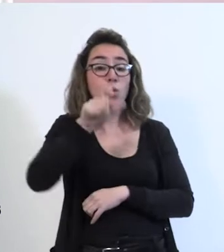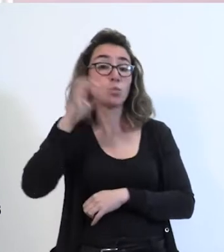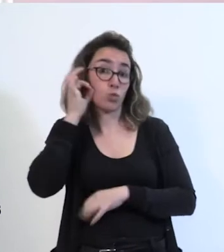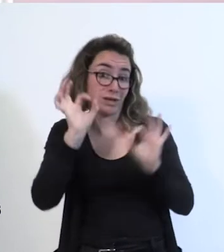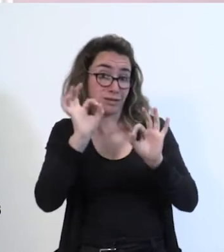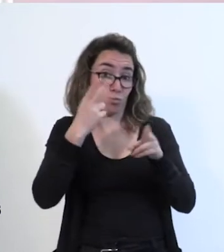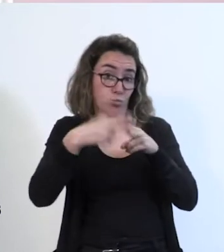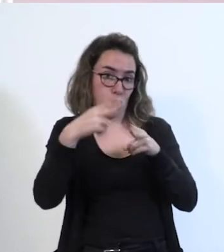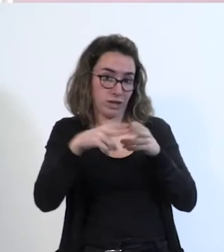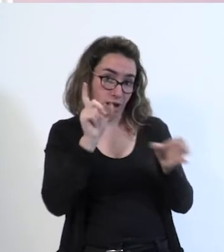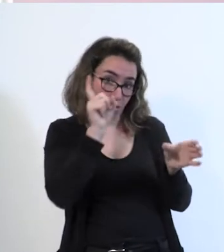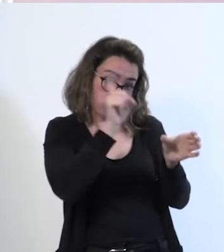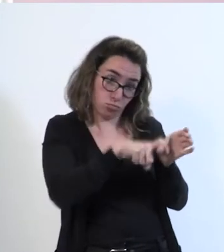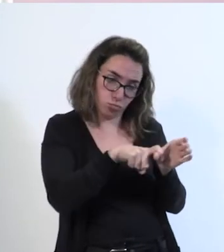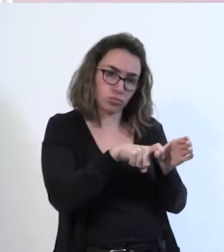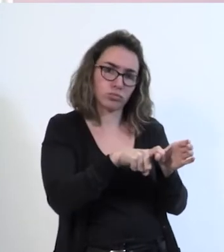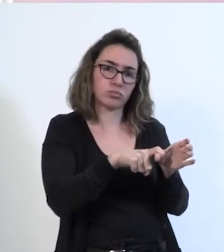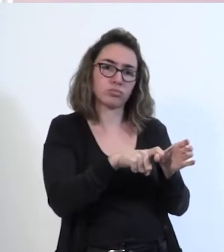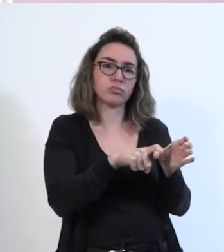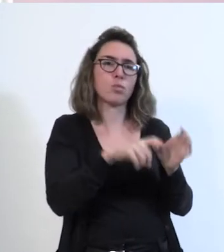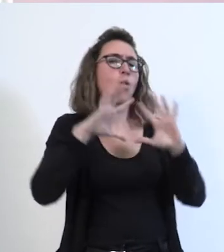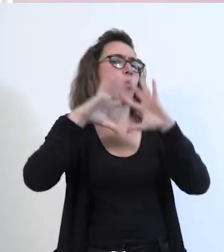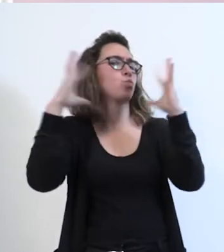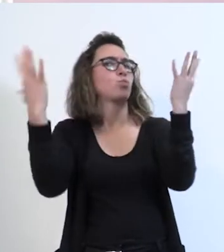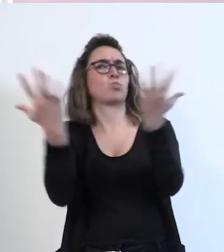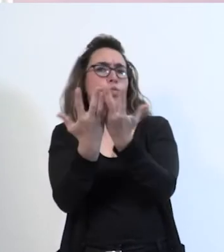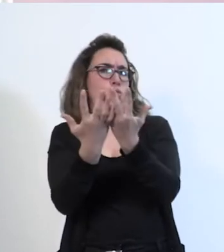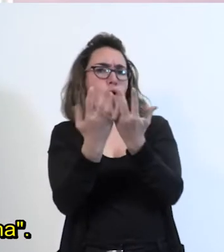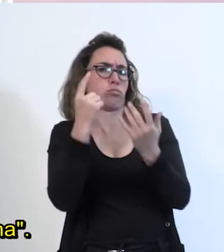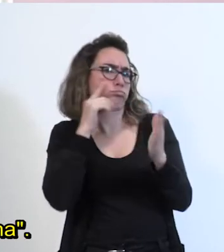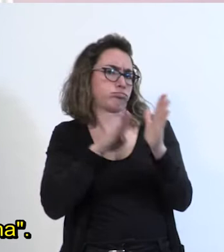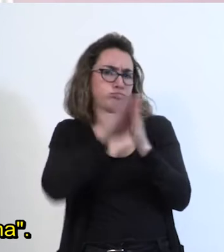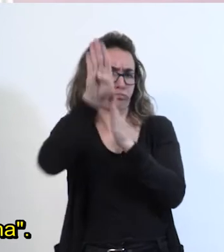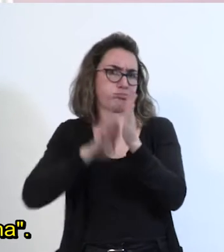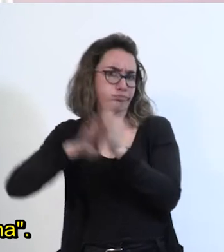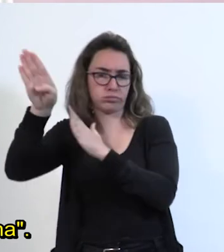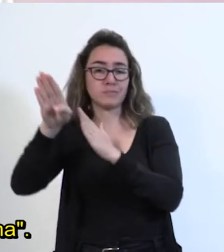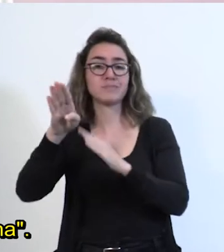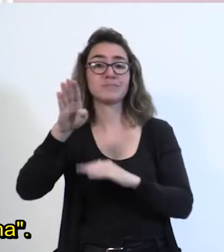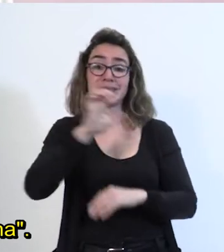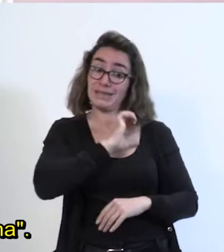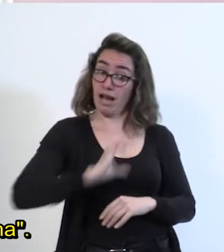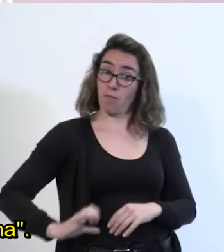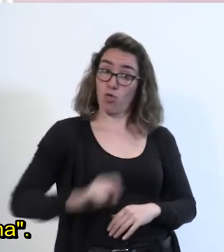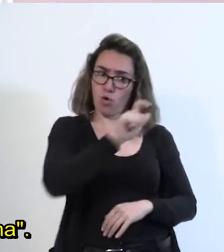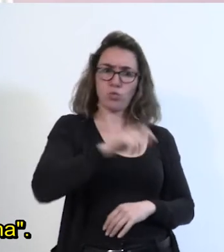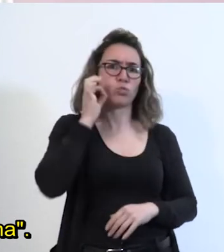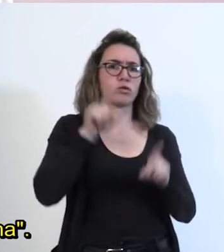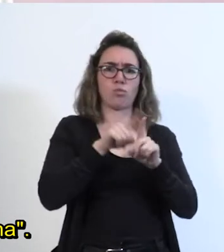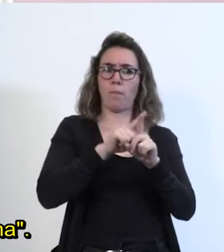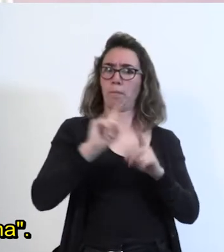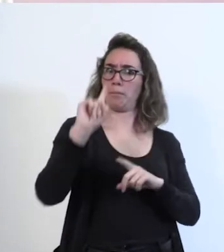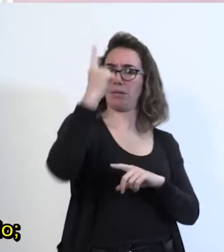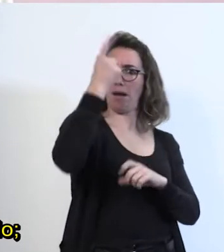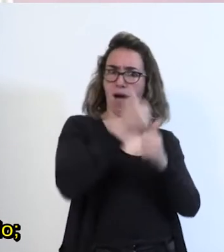mujeres en la política ha ido avanzando en todos los países del mundo y las mujeres salvadoreñas habéis sido avanzadilla en